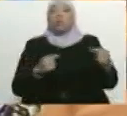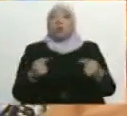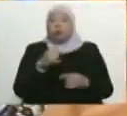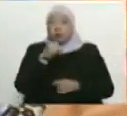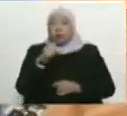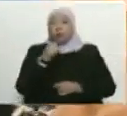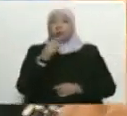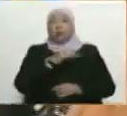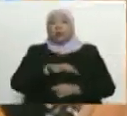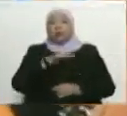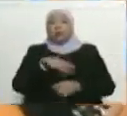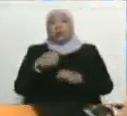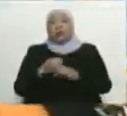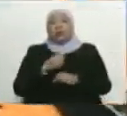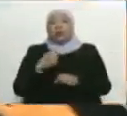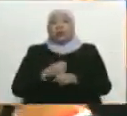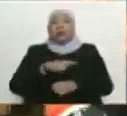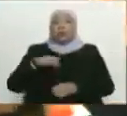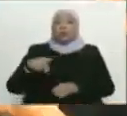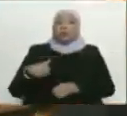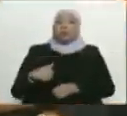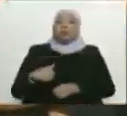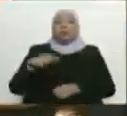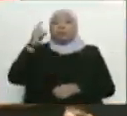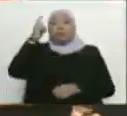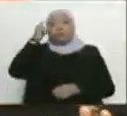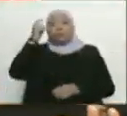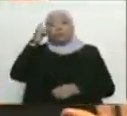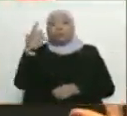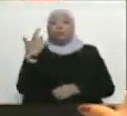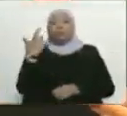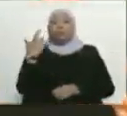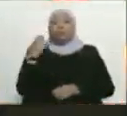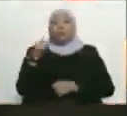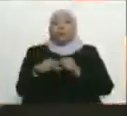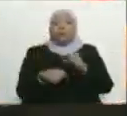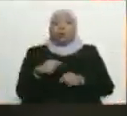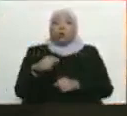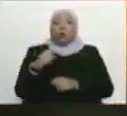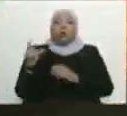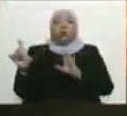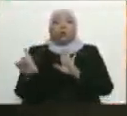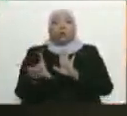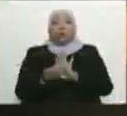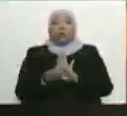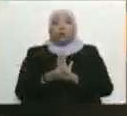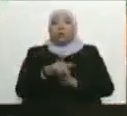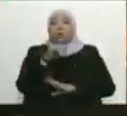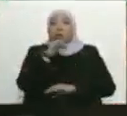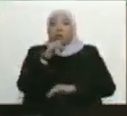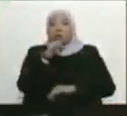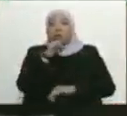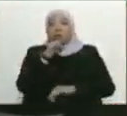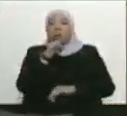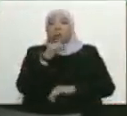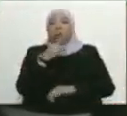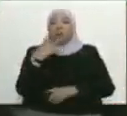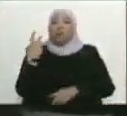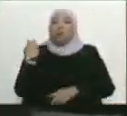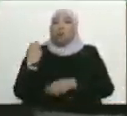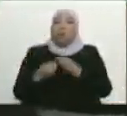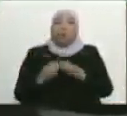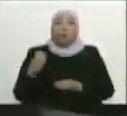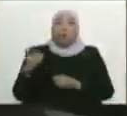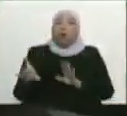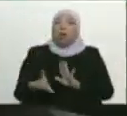Serpa sobre esta jornada que se ha dado el día de hoy en el hemiciclo protocolar del Palacio Federal Legislativo, bueno, y todo lo que tiene que ver con